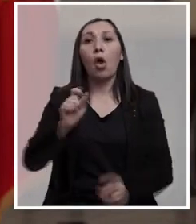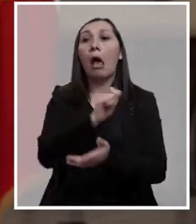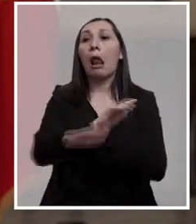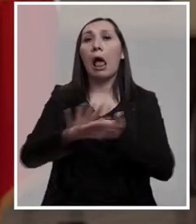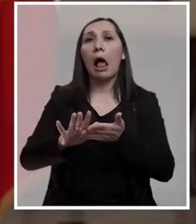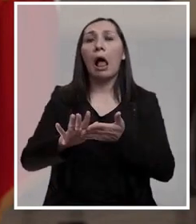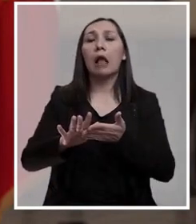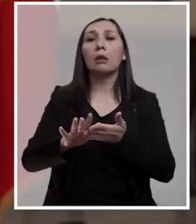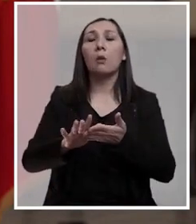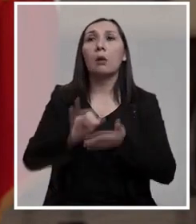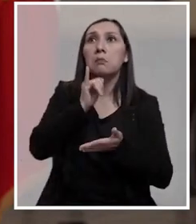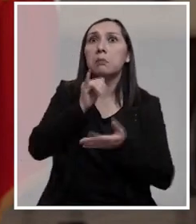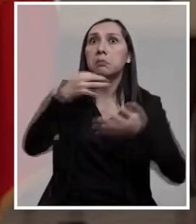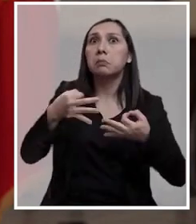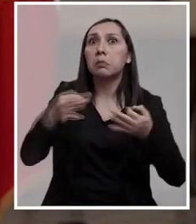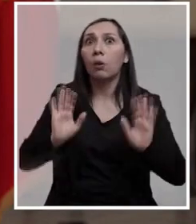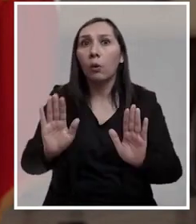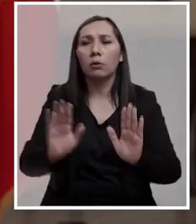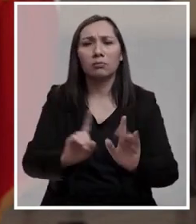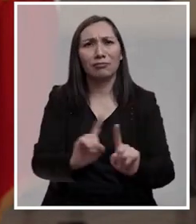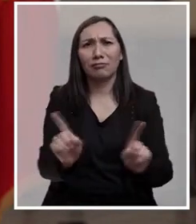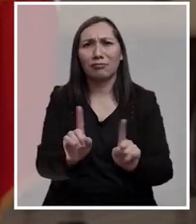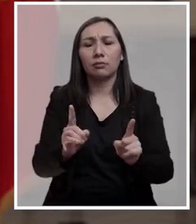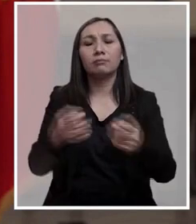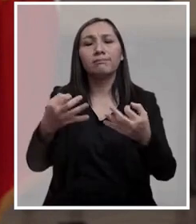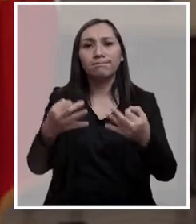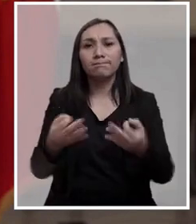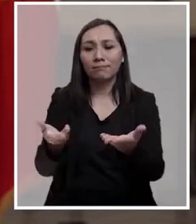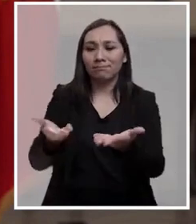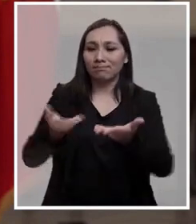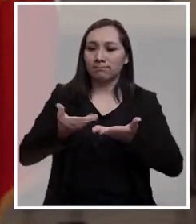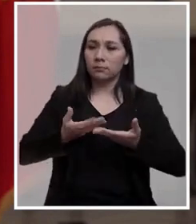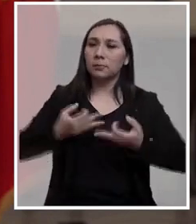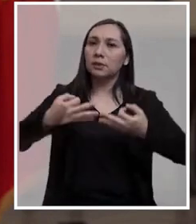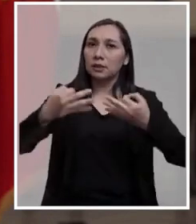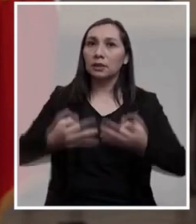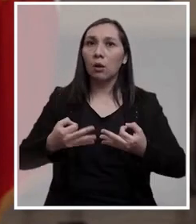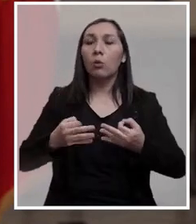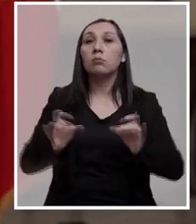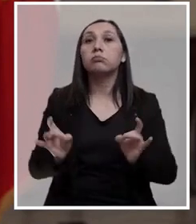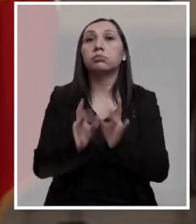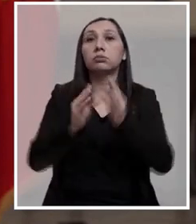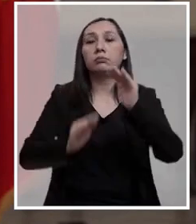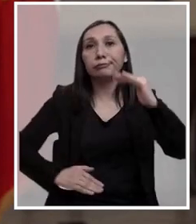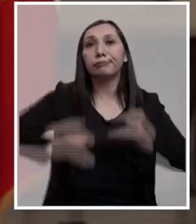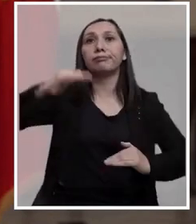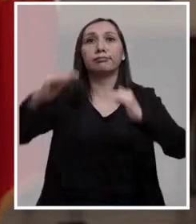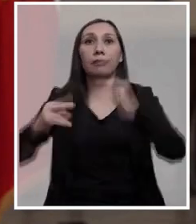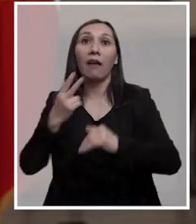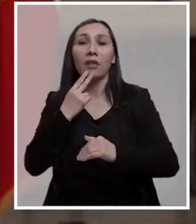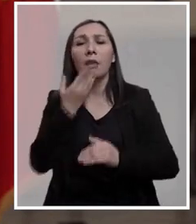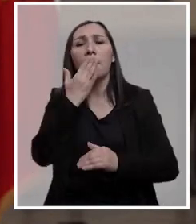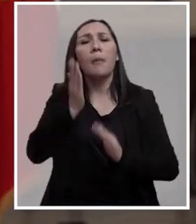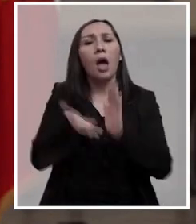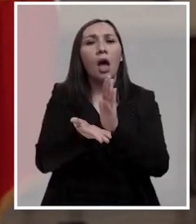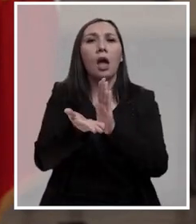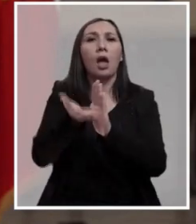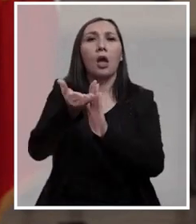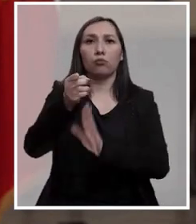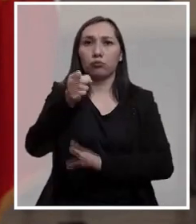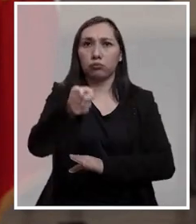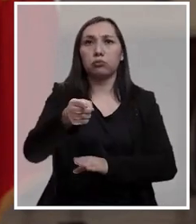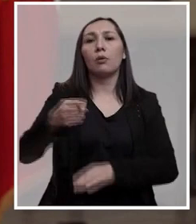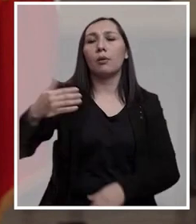de manera gratuita ni con un cheque en blanco sino porque efectivamente les otorgue seguridad ante los vaivenes de la vida y mejores significativamente